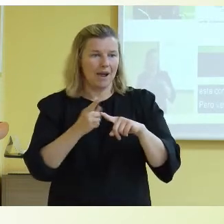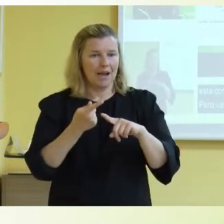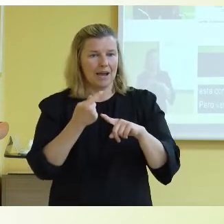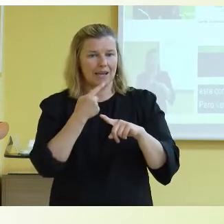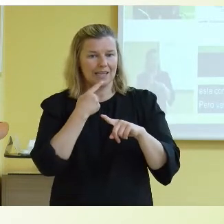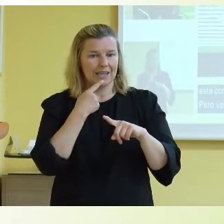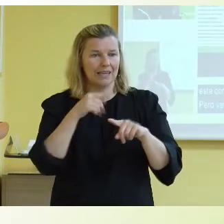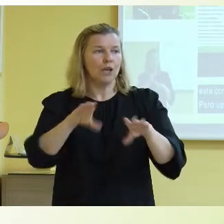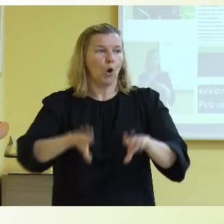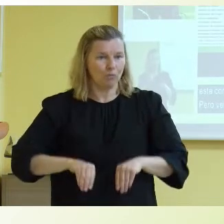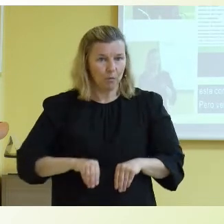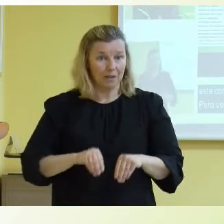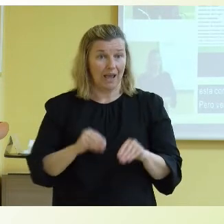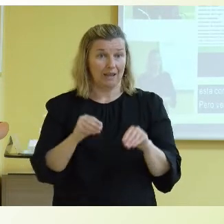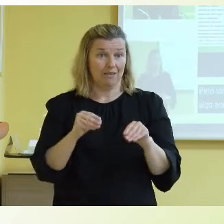tiene un 51%.